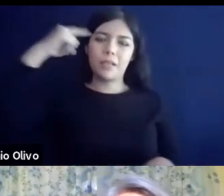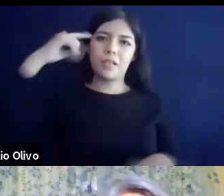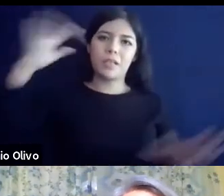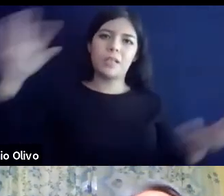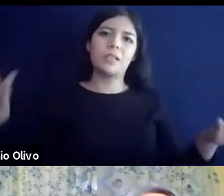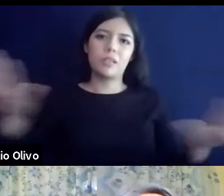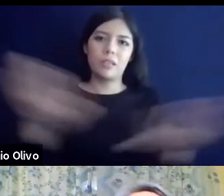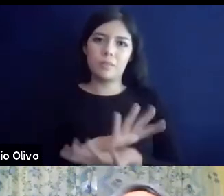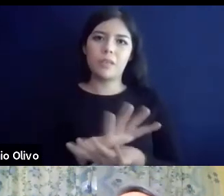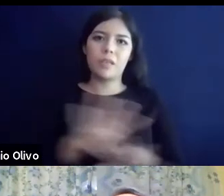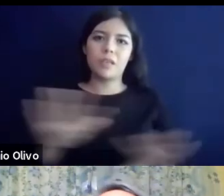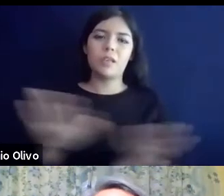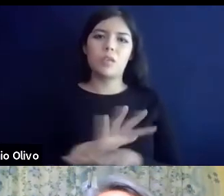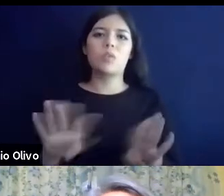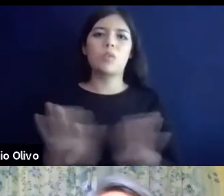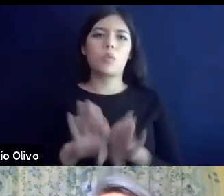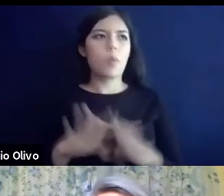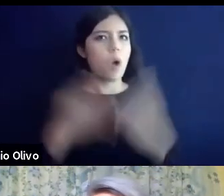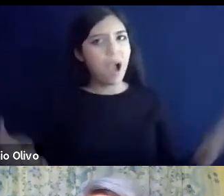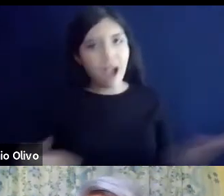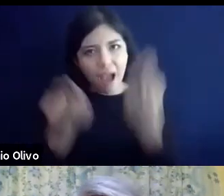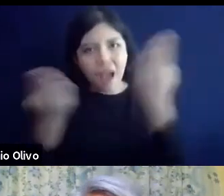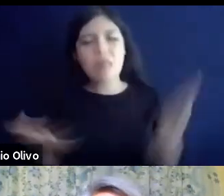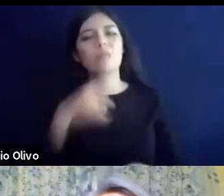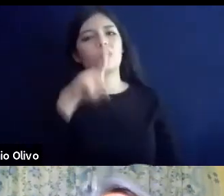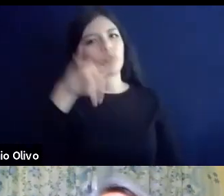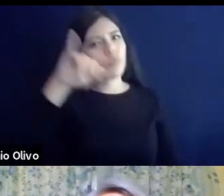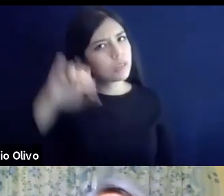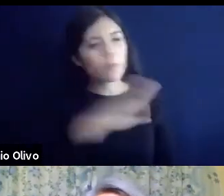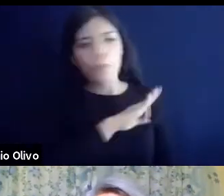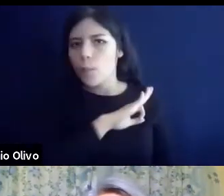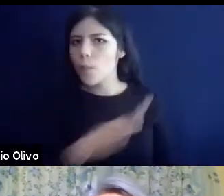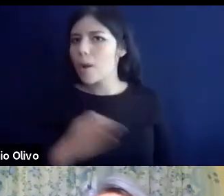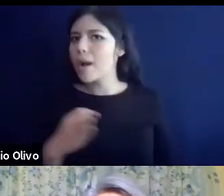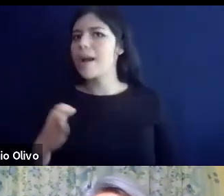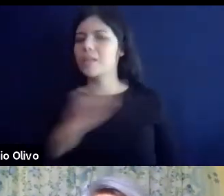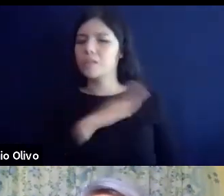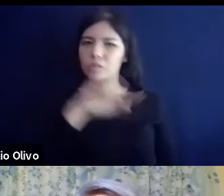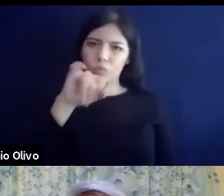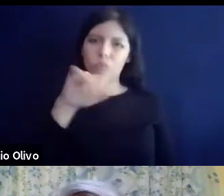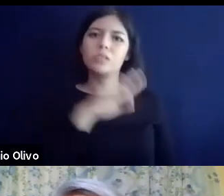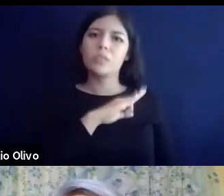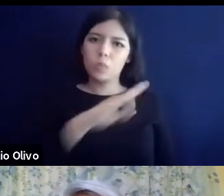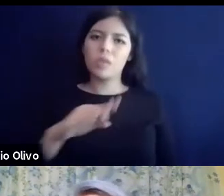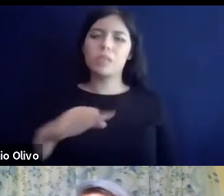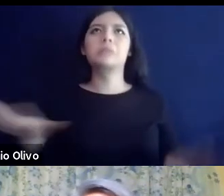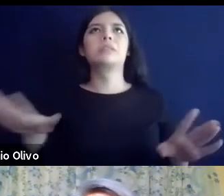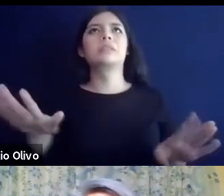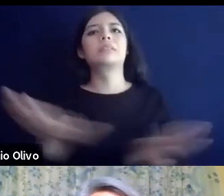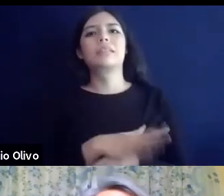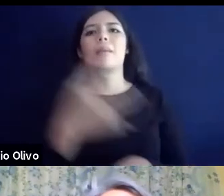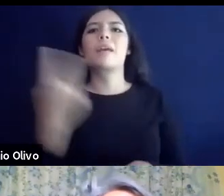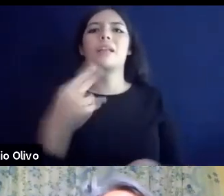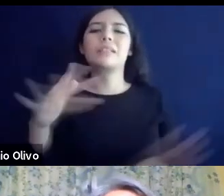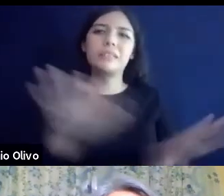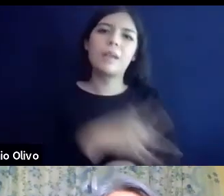del empoderamiento de la propia persona, más también de la sociedad que vaya cambiando esa mentalidad. Entonces, yo creo que sí.